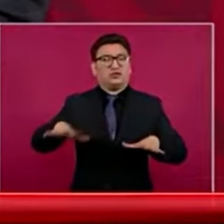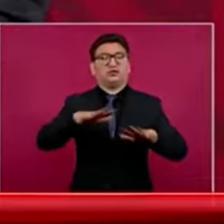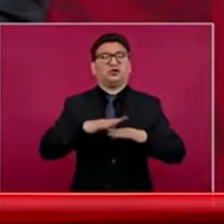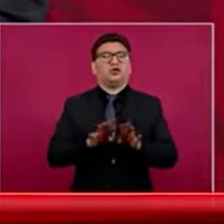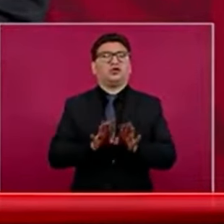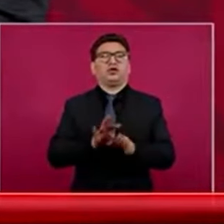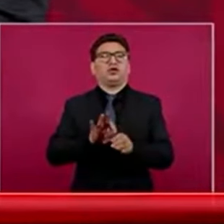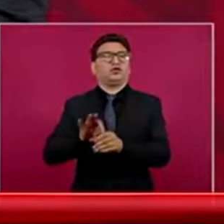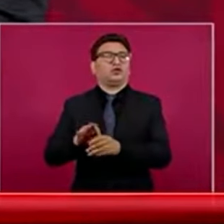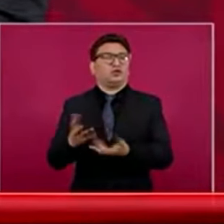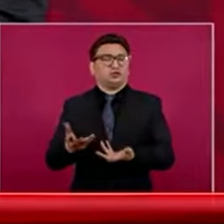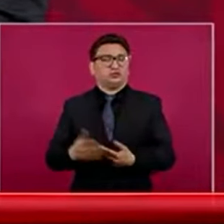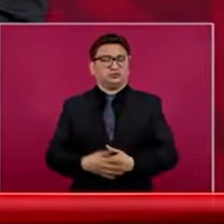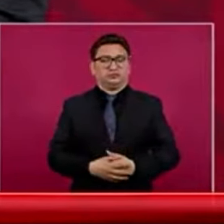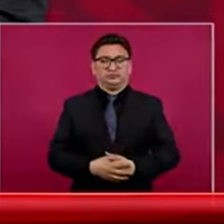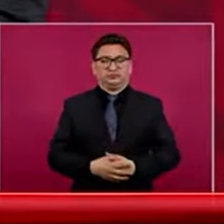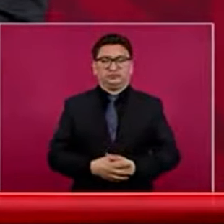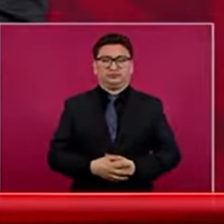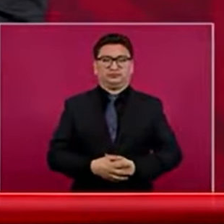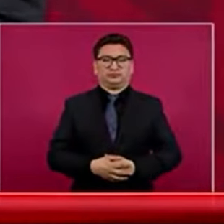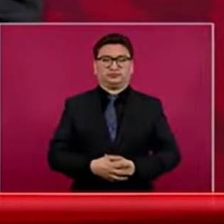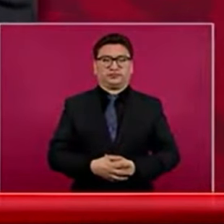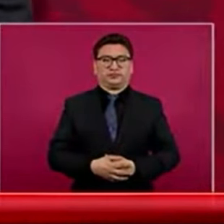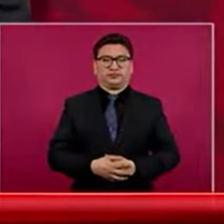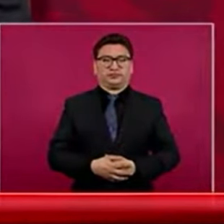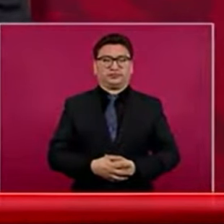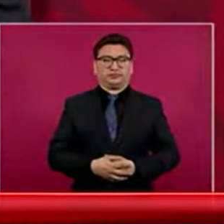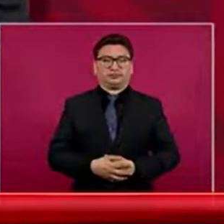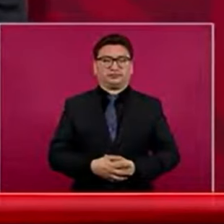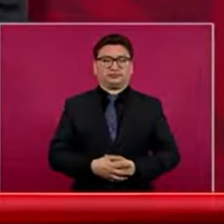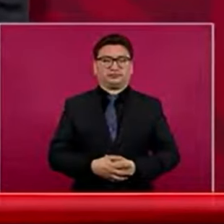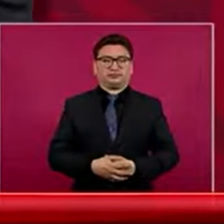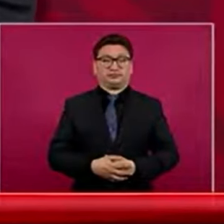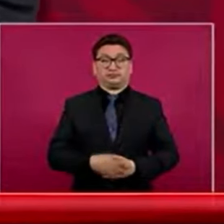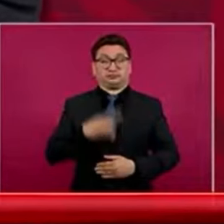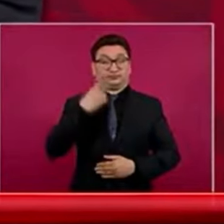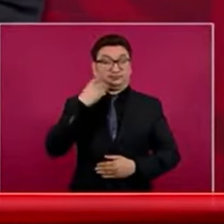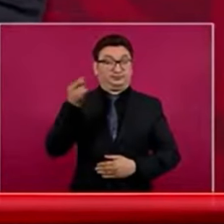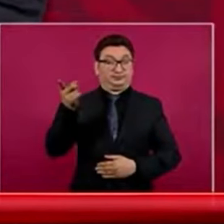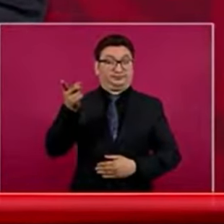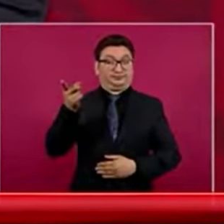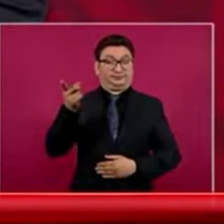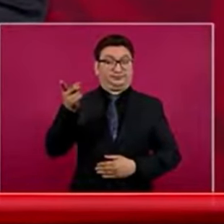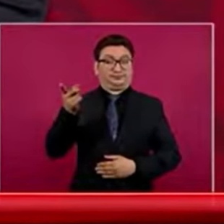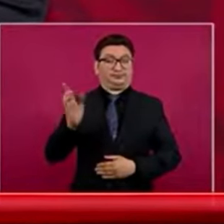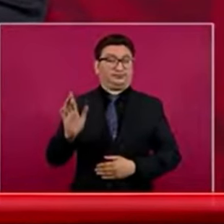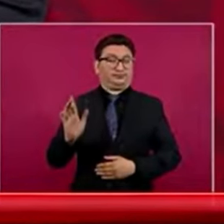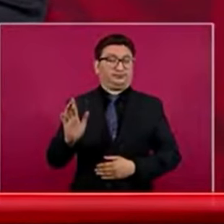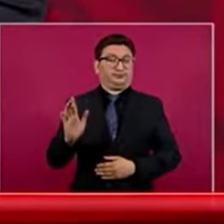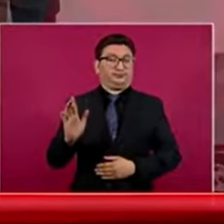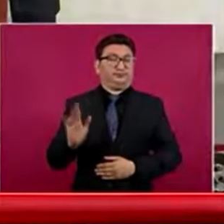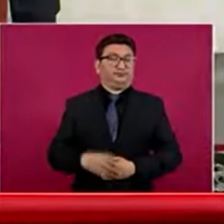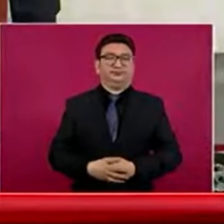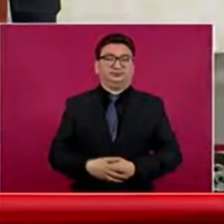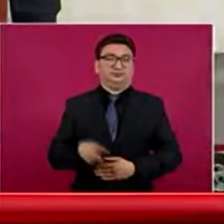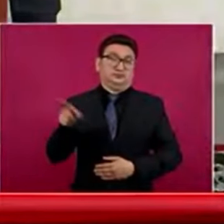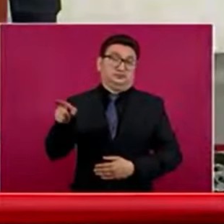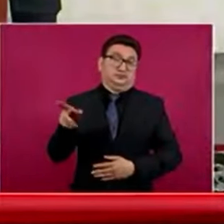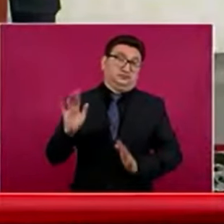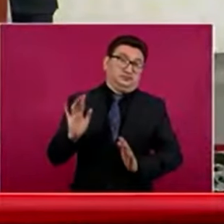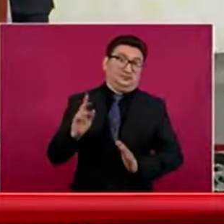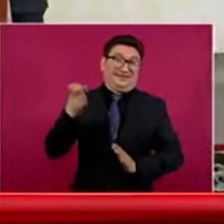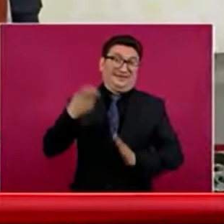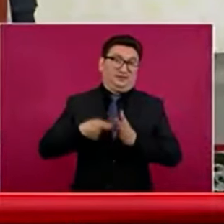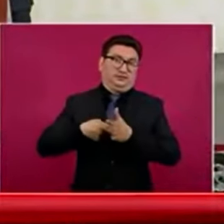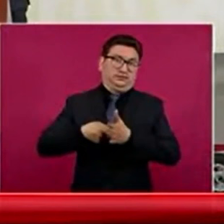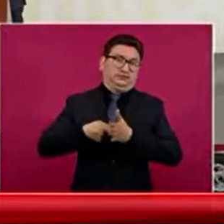que calificó que su persona representa las fuertes presiones y hasta cañonazos de dinero para que no se vote a favor